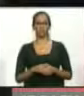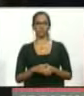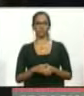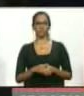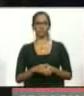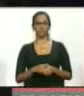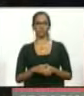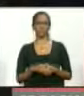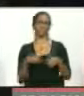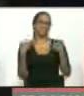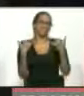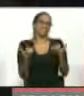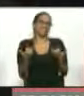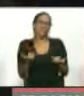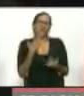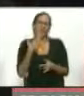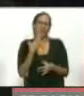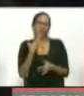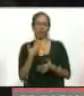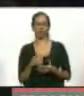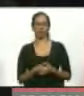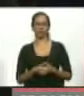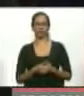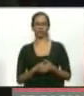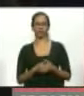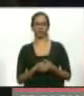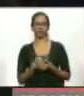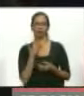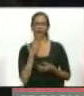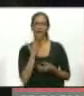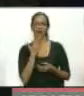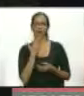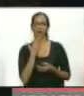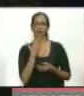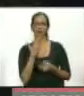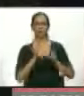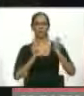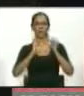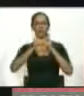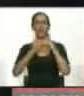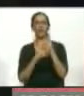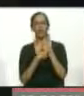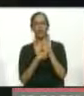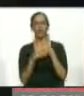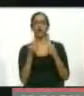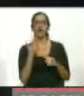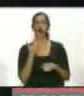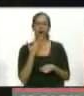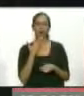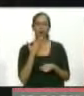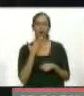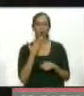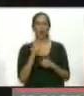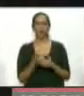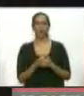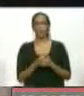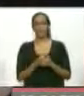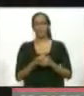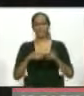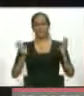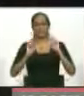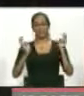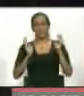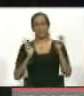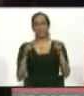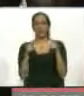ya ya ya aburre se aburre el tema why do aburre el tema de tener que este